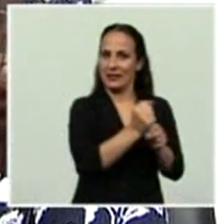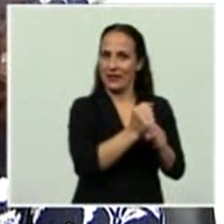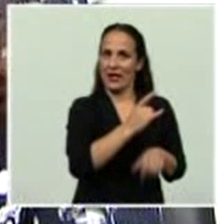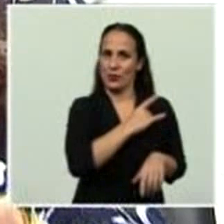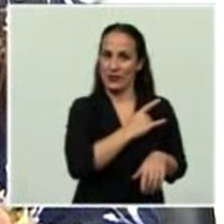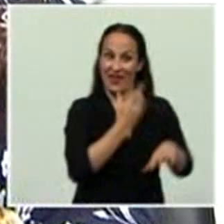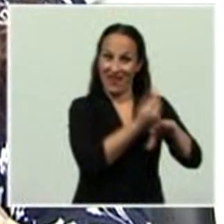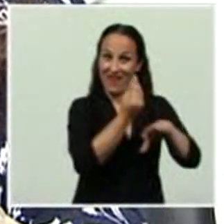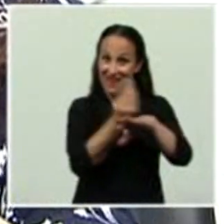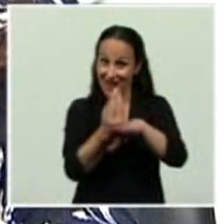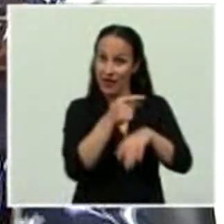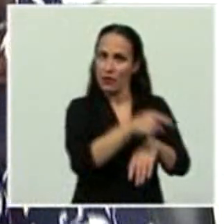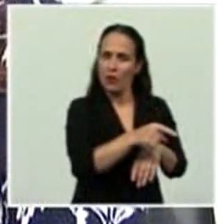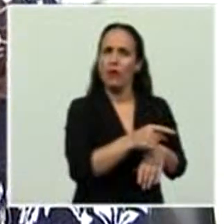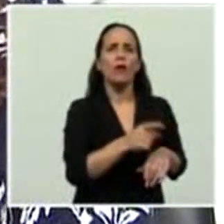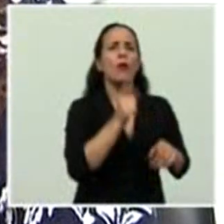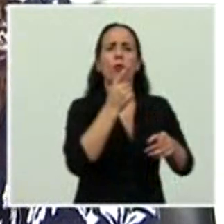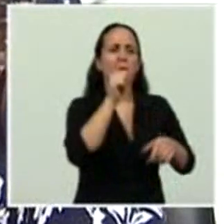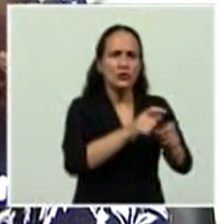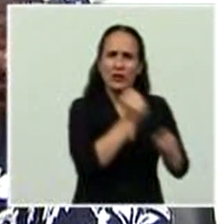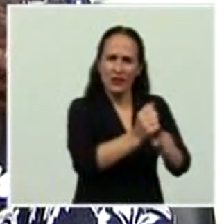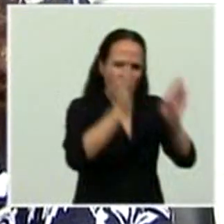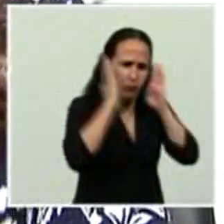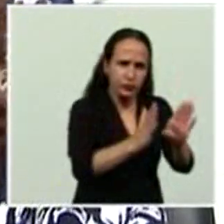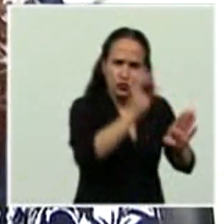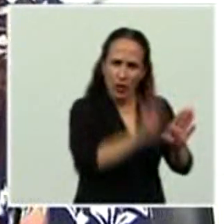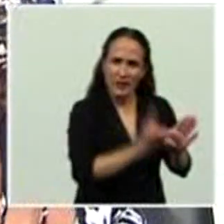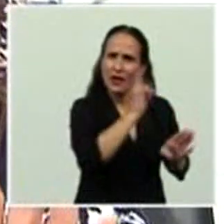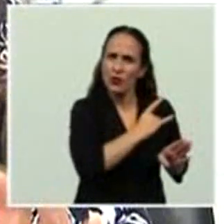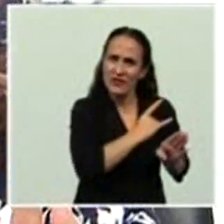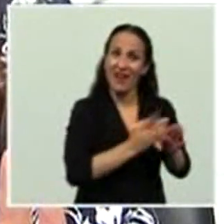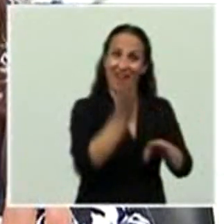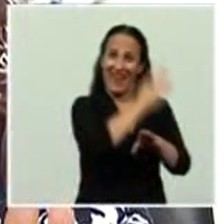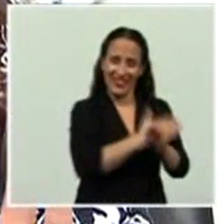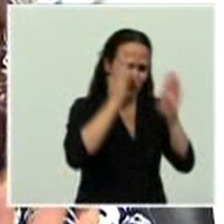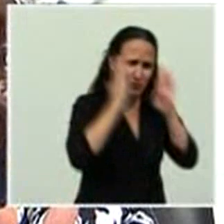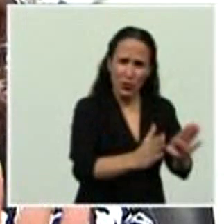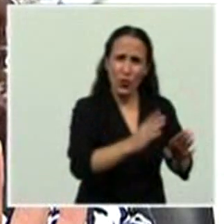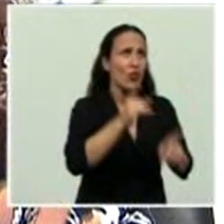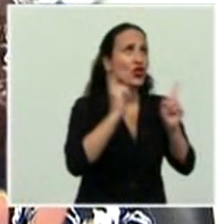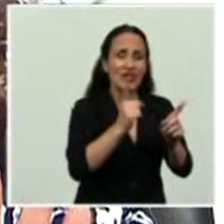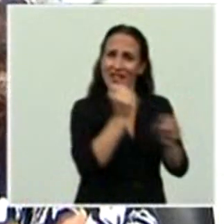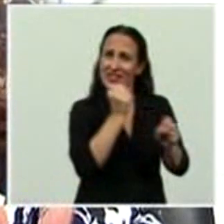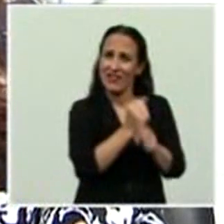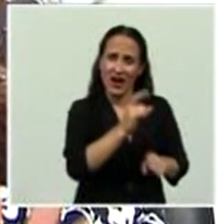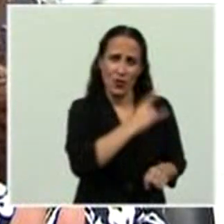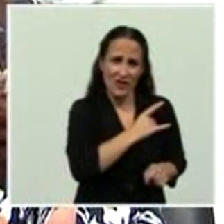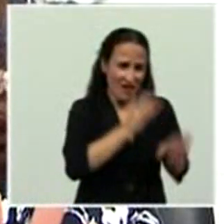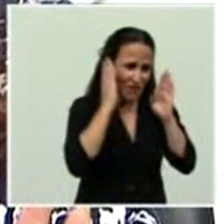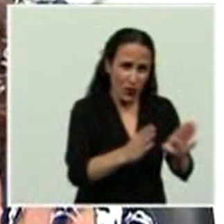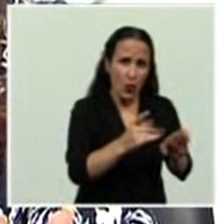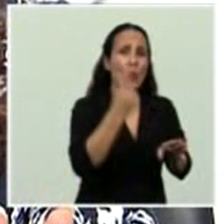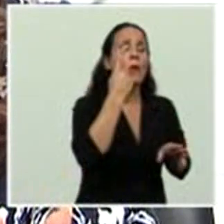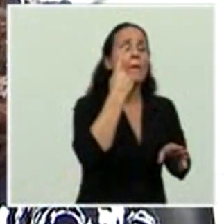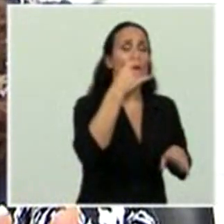por cargo el dedicación exclusiva ganaba dedicación exclusiva un docente universitario ganaba